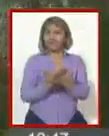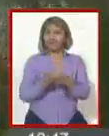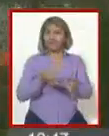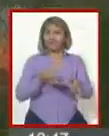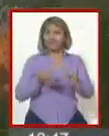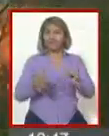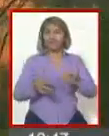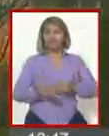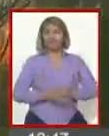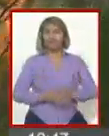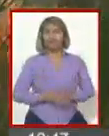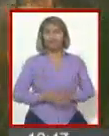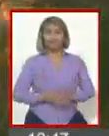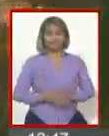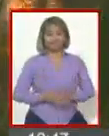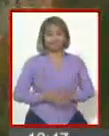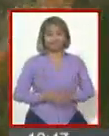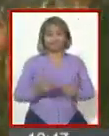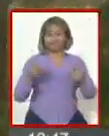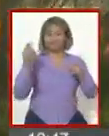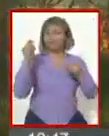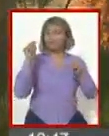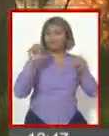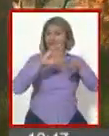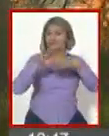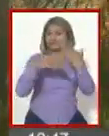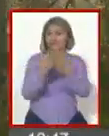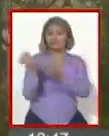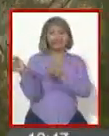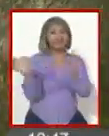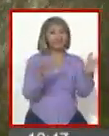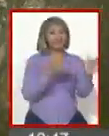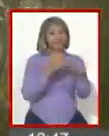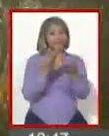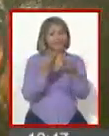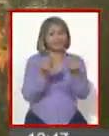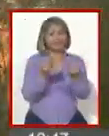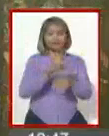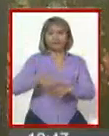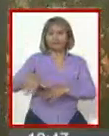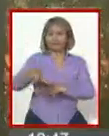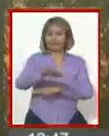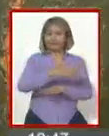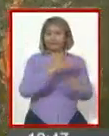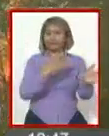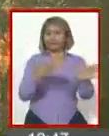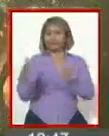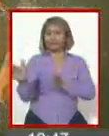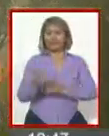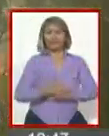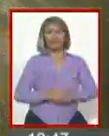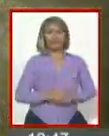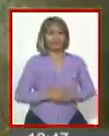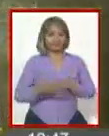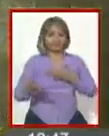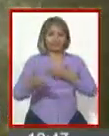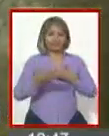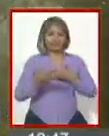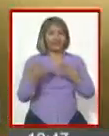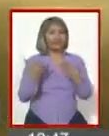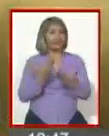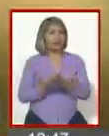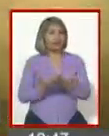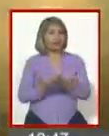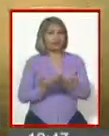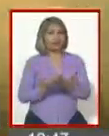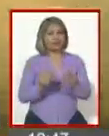mencionadas, se nos está saliendo por tema del viento, se nos está descontrolando. Efectivamente hay domicilios cerca,